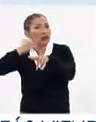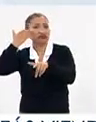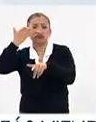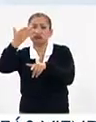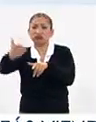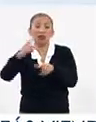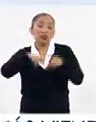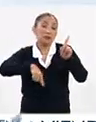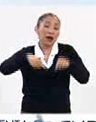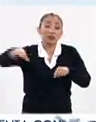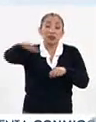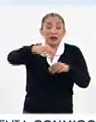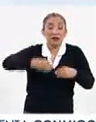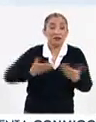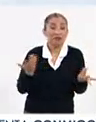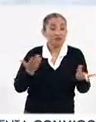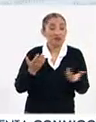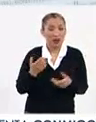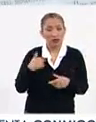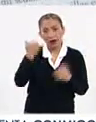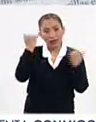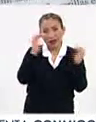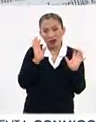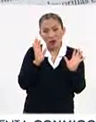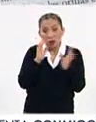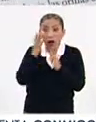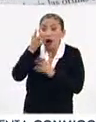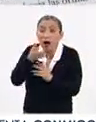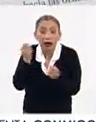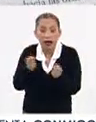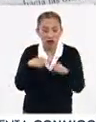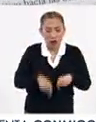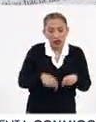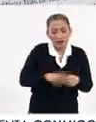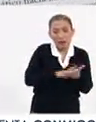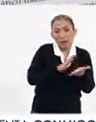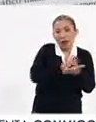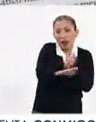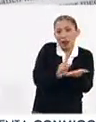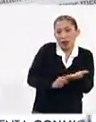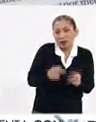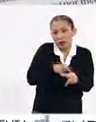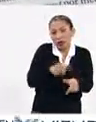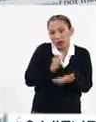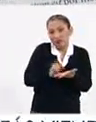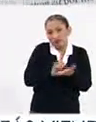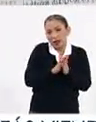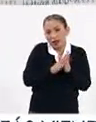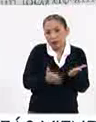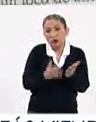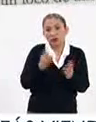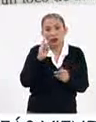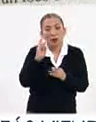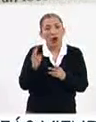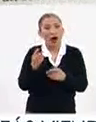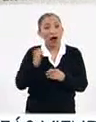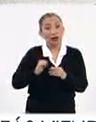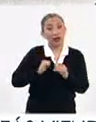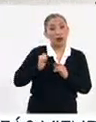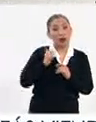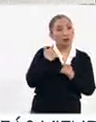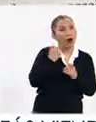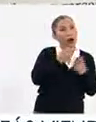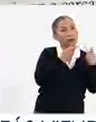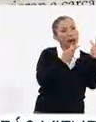medios. Y tengo idea, no me asomo mucho, yo sigo siendo de papel, a veces del libro veo de papel. que recupera su vocación antigua de sonoridad,